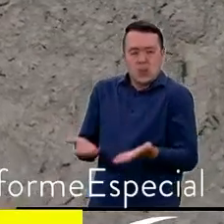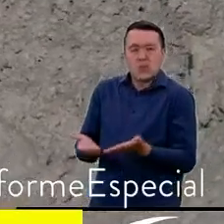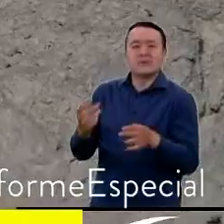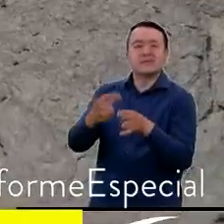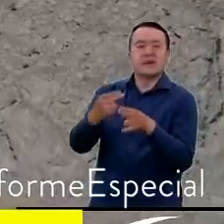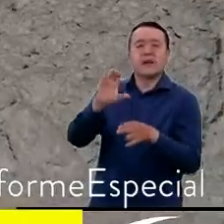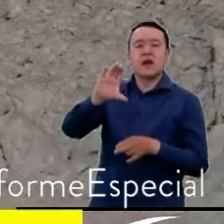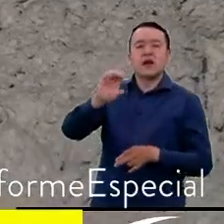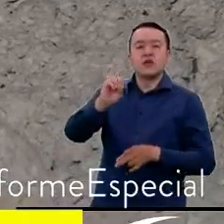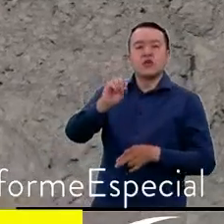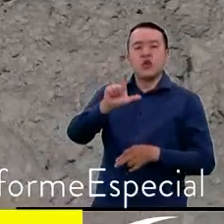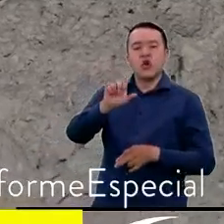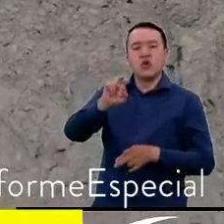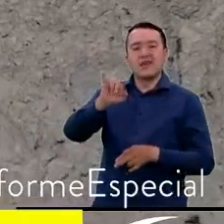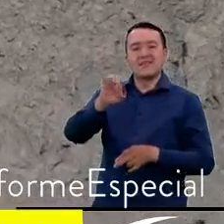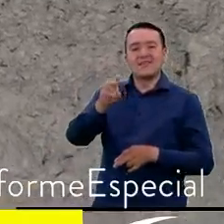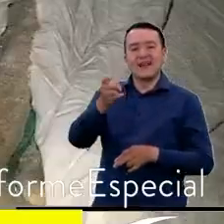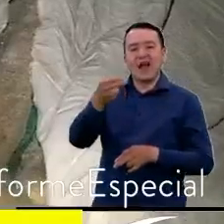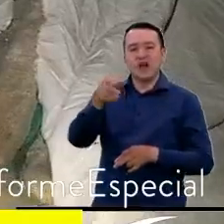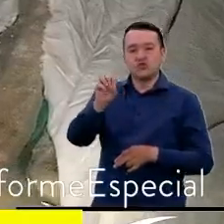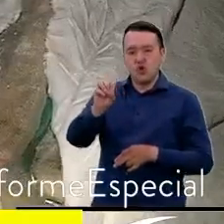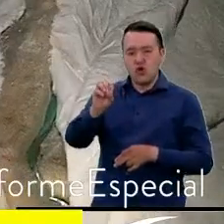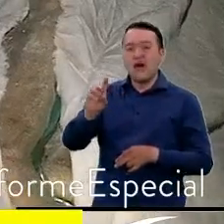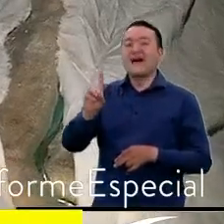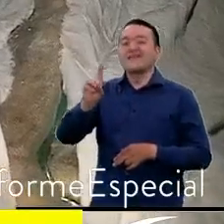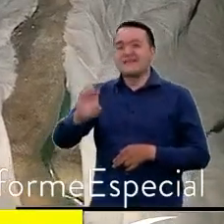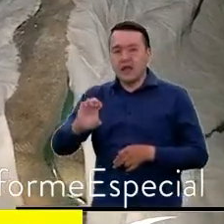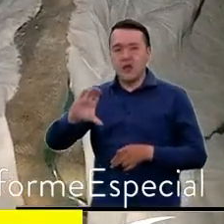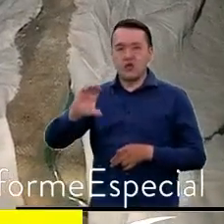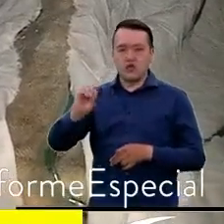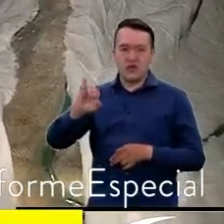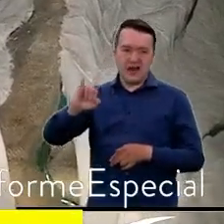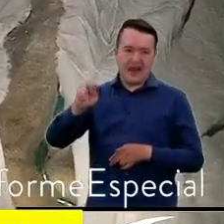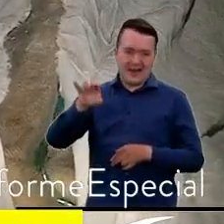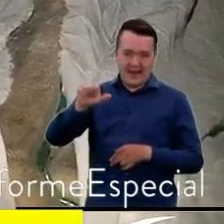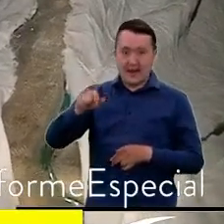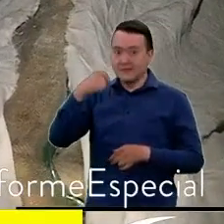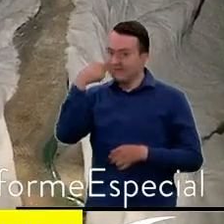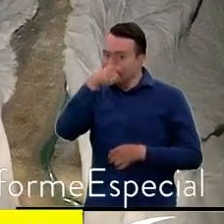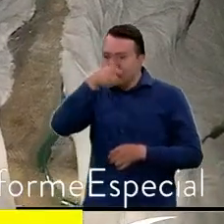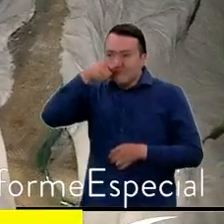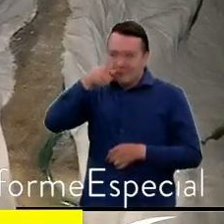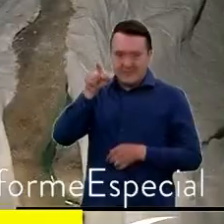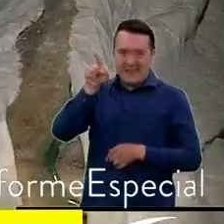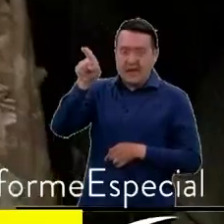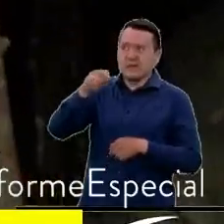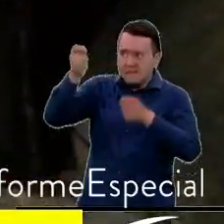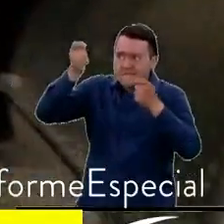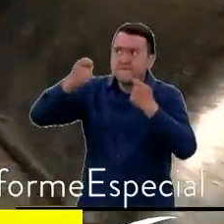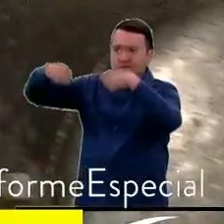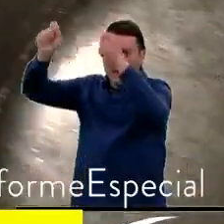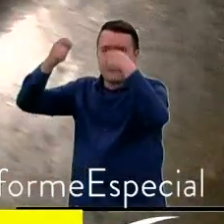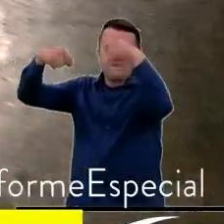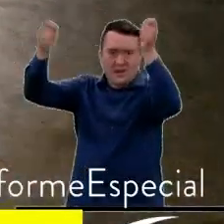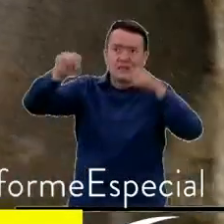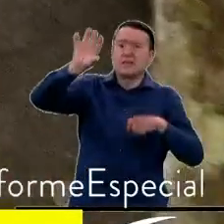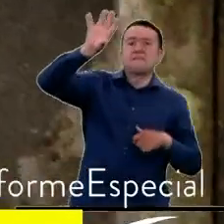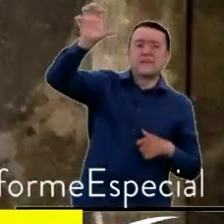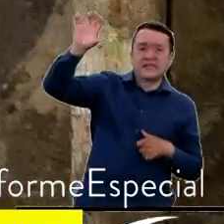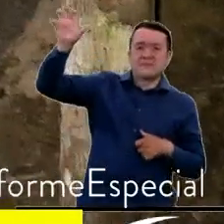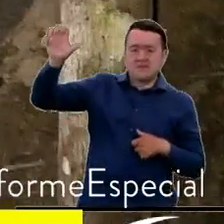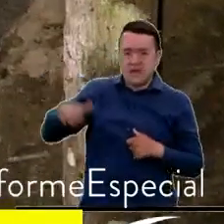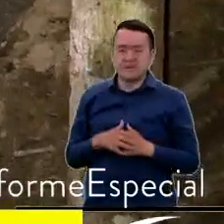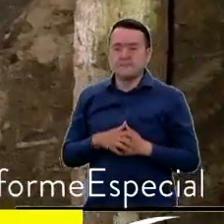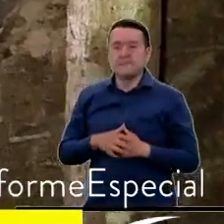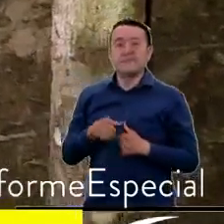cocaína, que estaba listo para ser empacado y distribuido por toneladas hacia diferentes países del mundo. Unos metros más adelante, esta